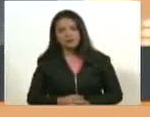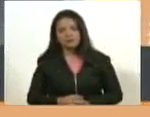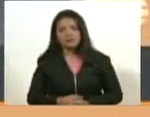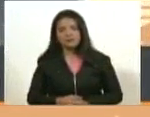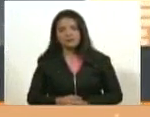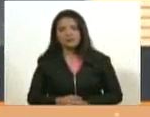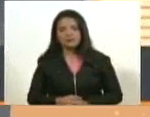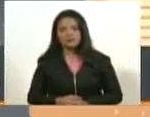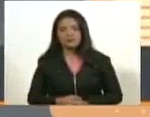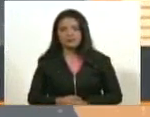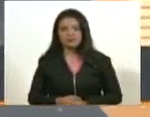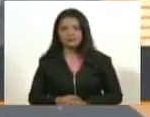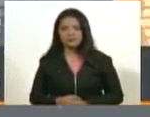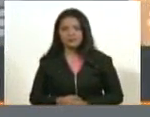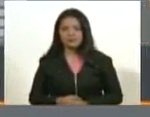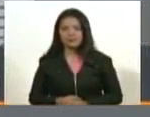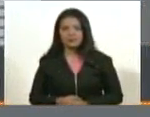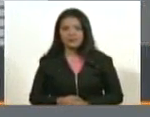Derecho.